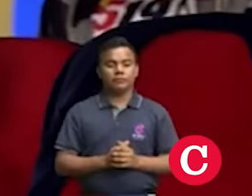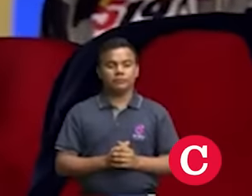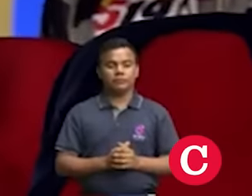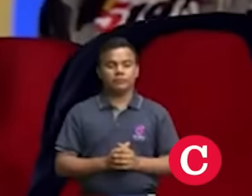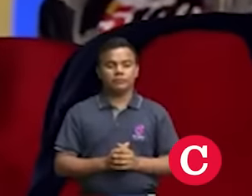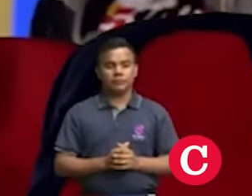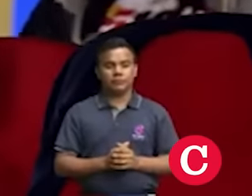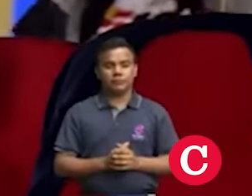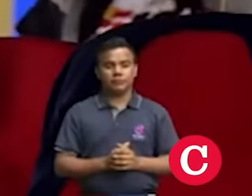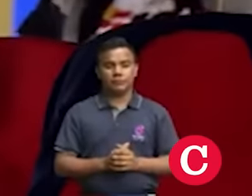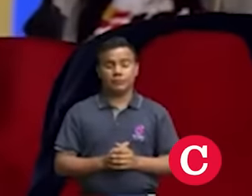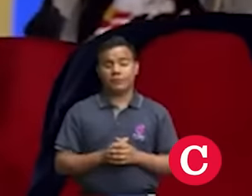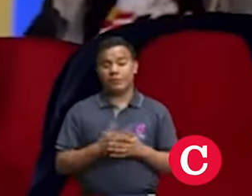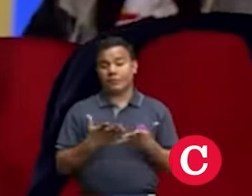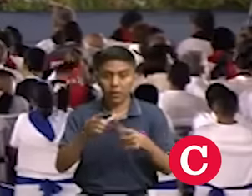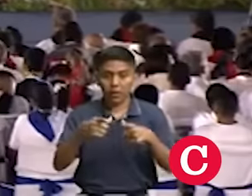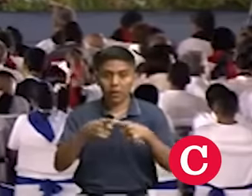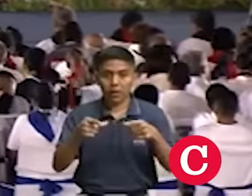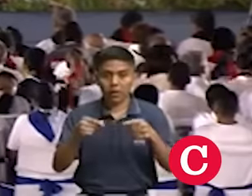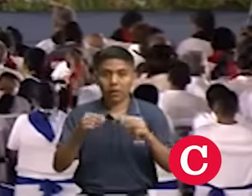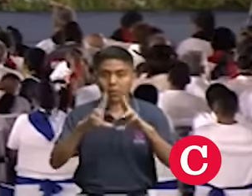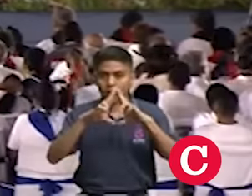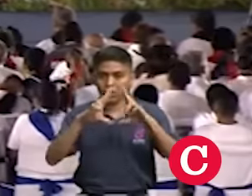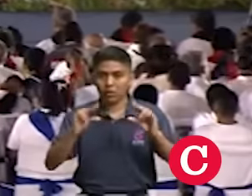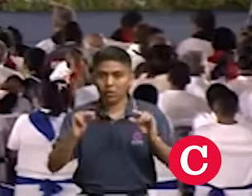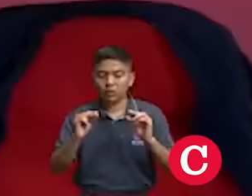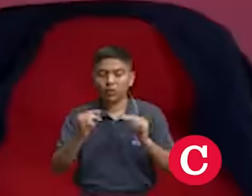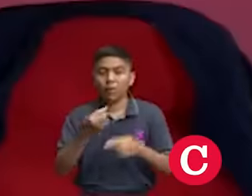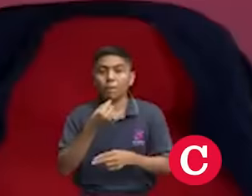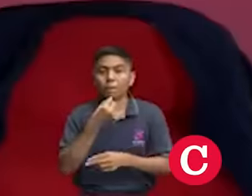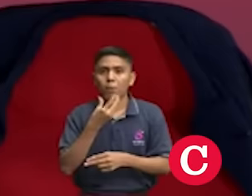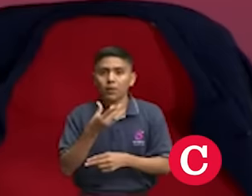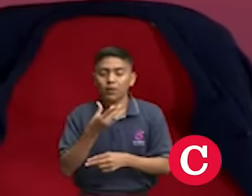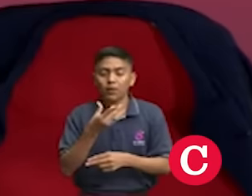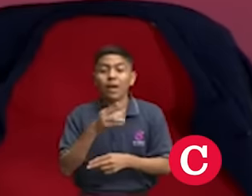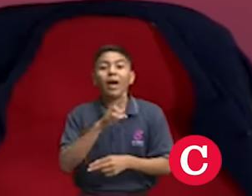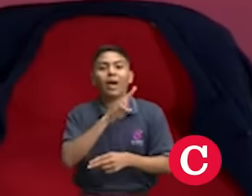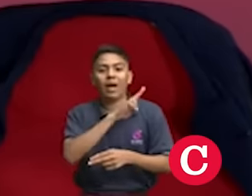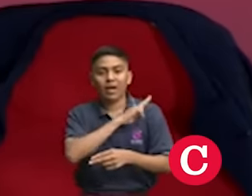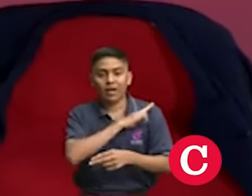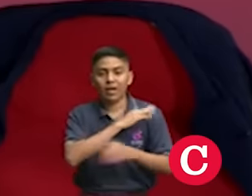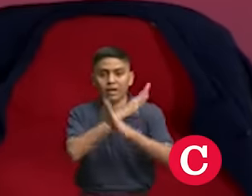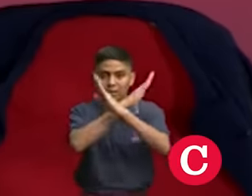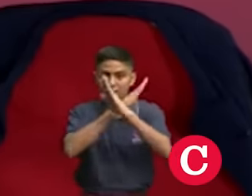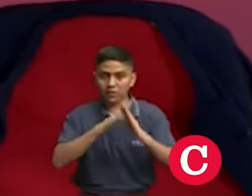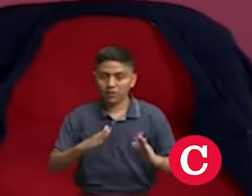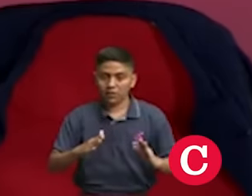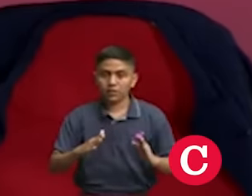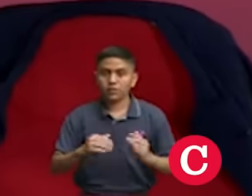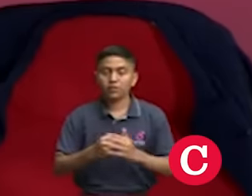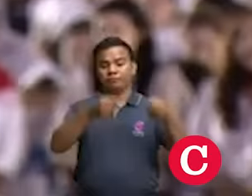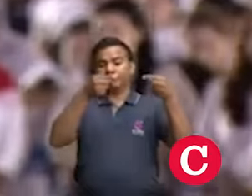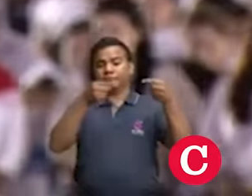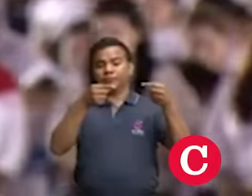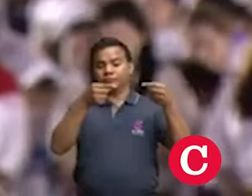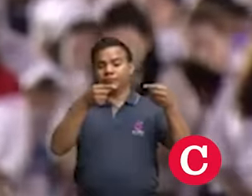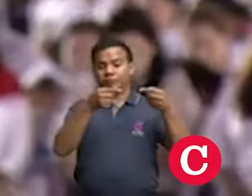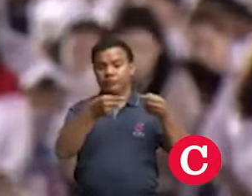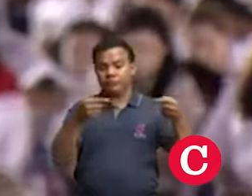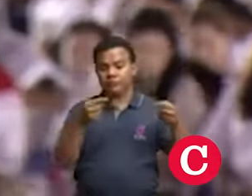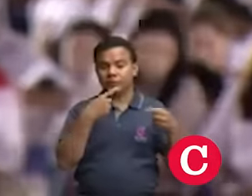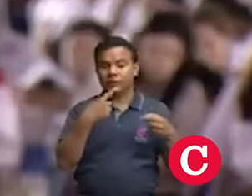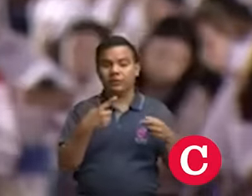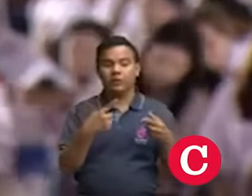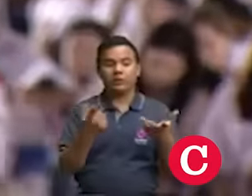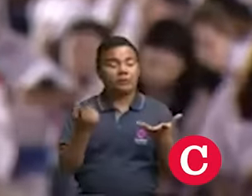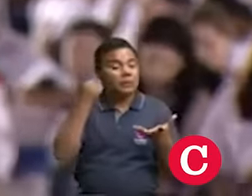Putin y afirmó que Estados Unidos y la OTAN deberían desaparecer, al cuestionar el genocidio de Israel en la Franja de Gaza. Habría que pedir